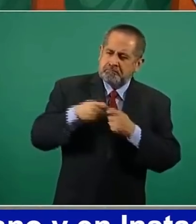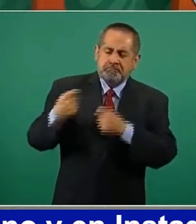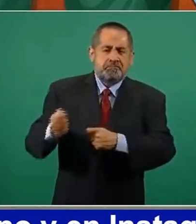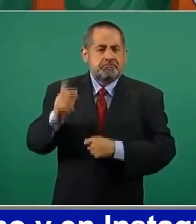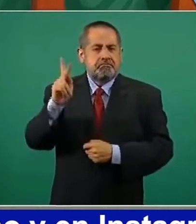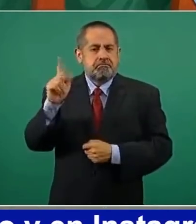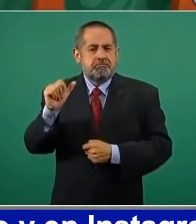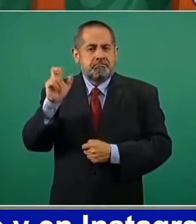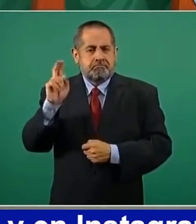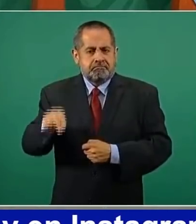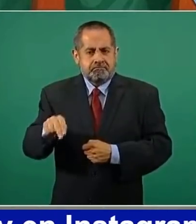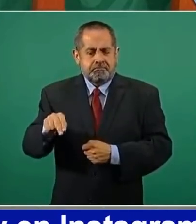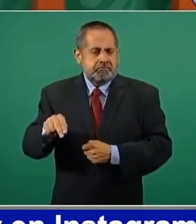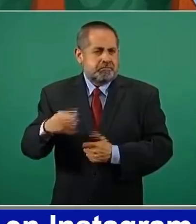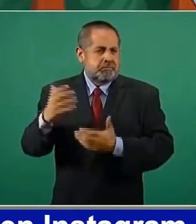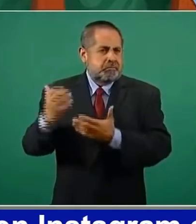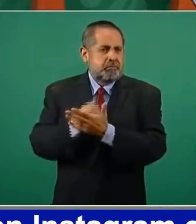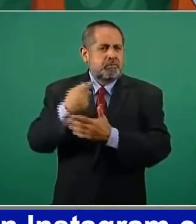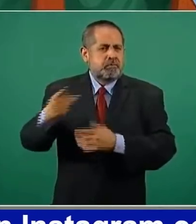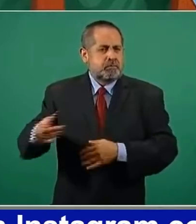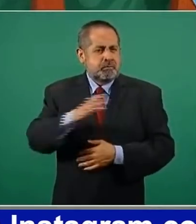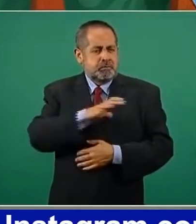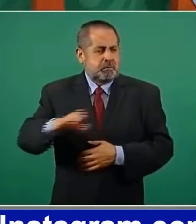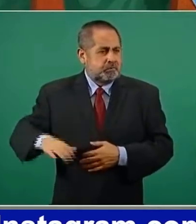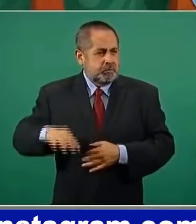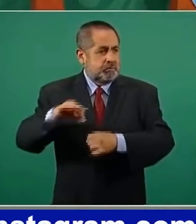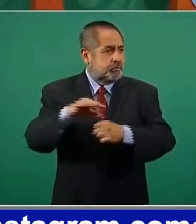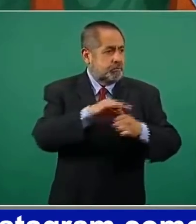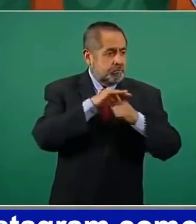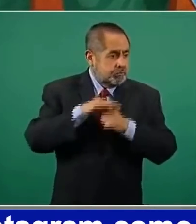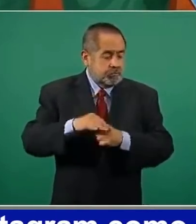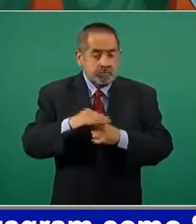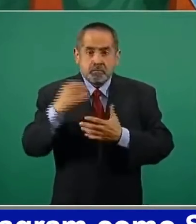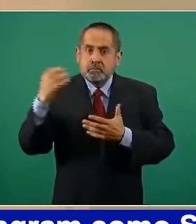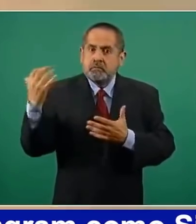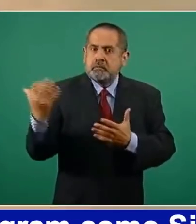Nacional y de su candidato a la presidencia,